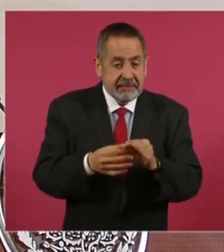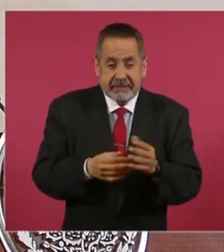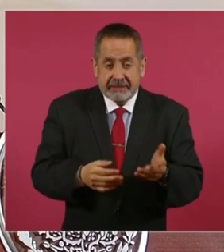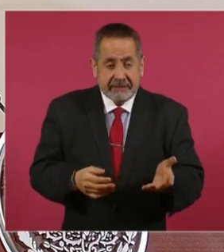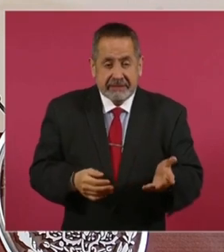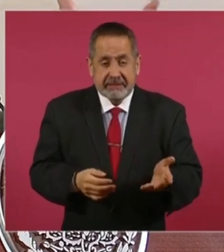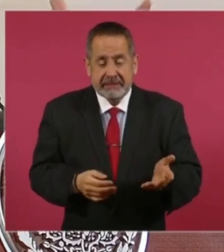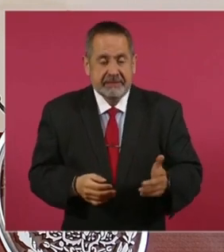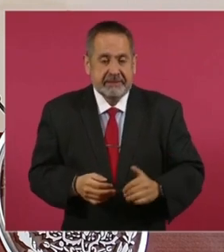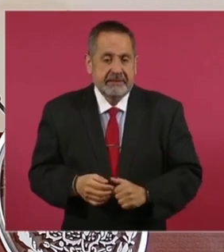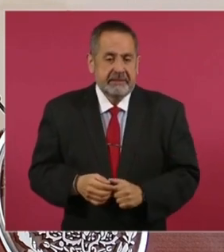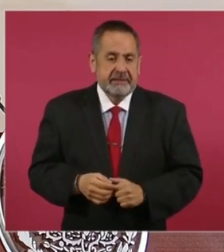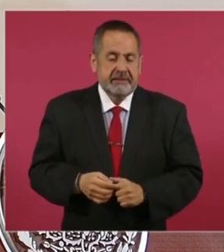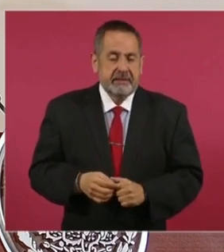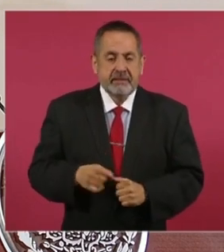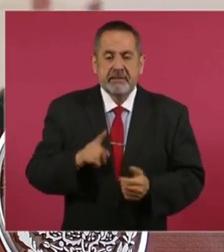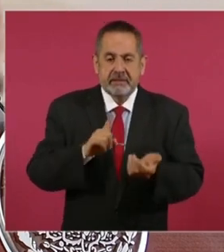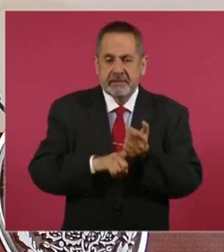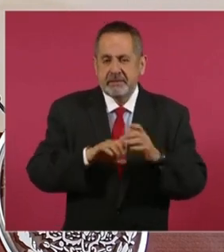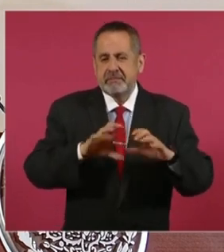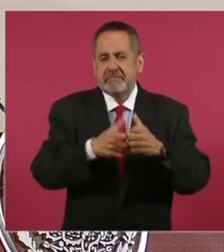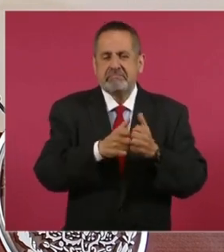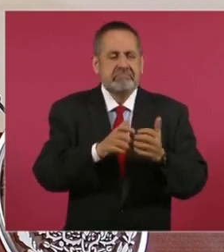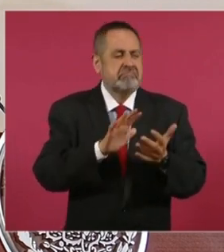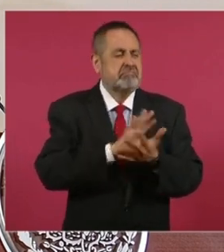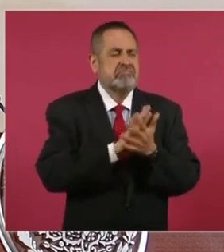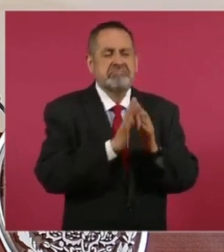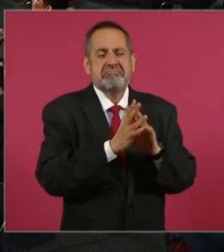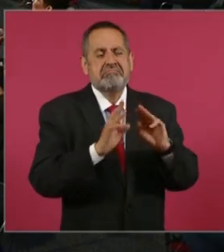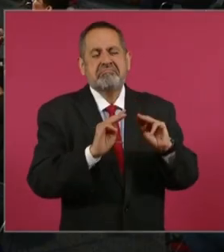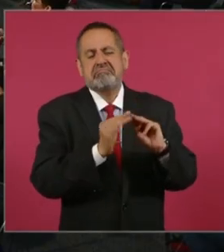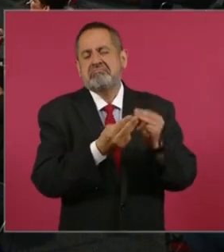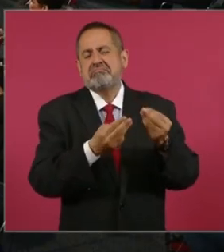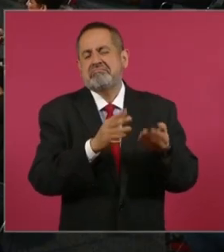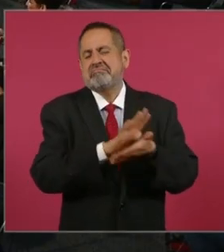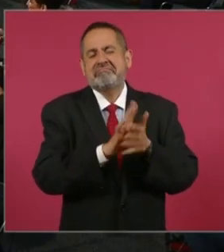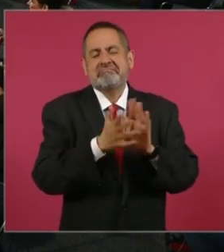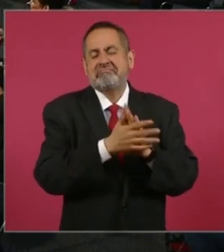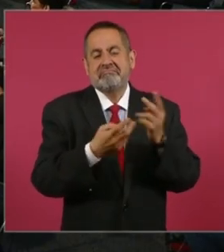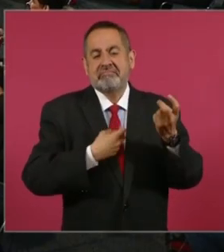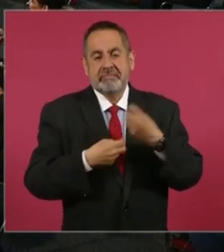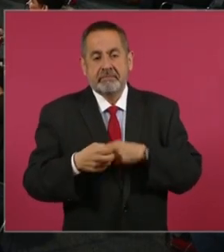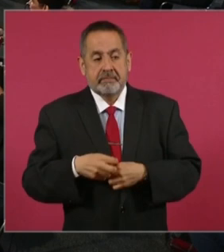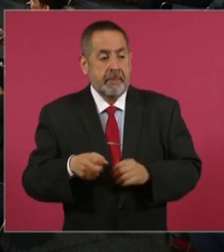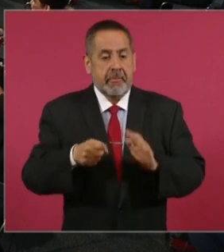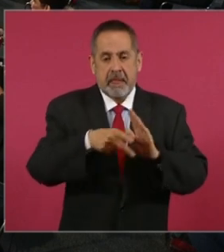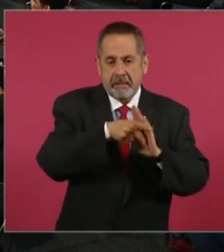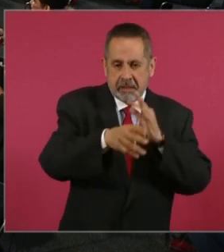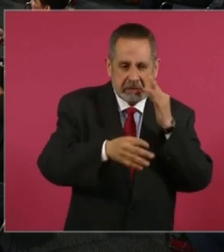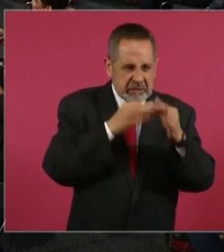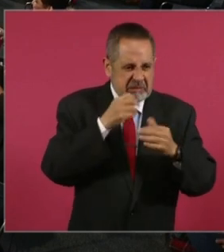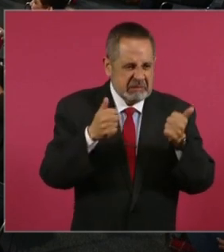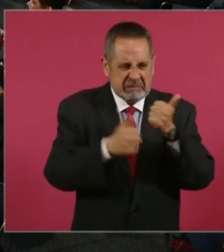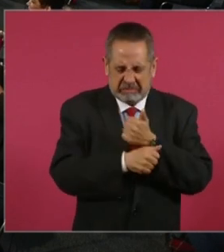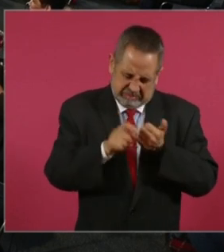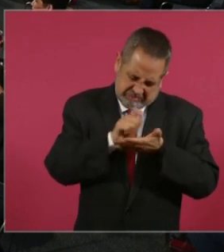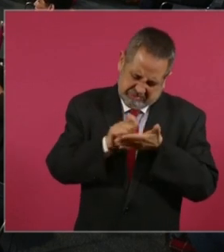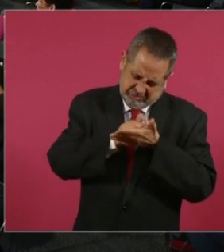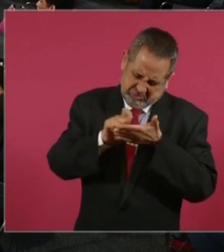Fue un complot y los periodistas mercenarios y